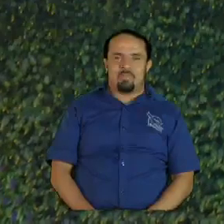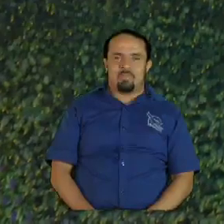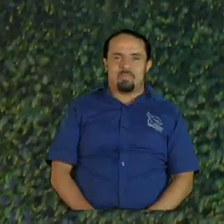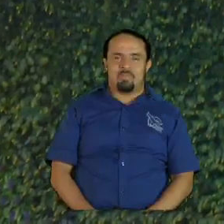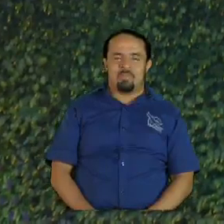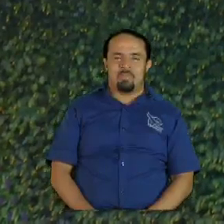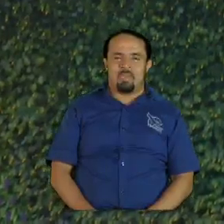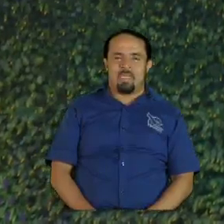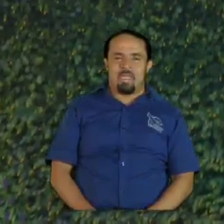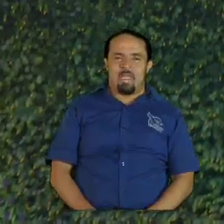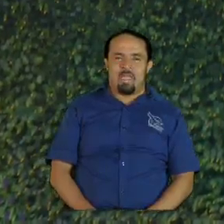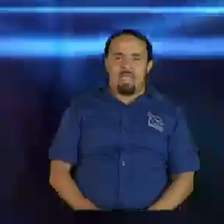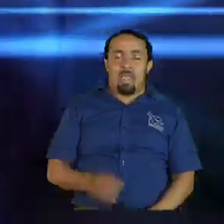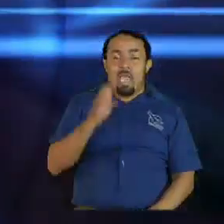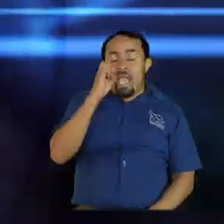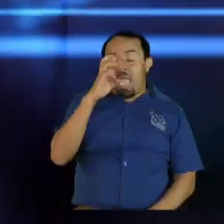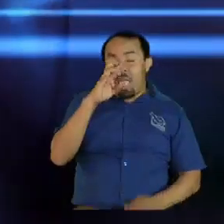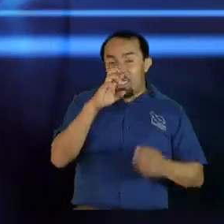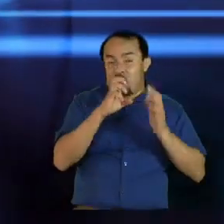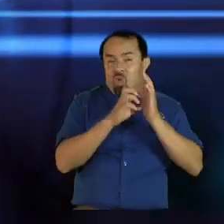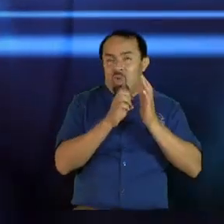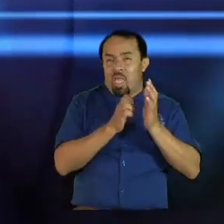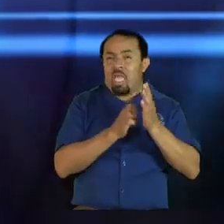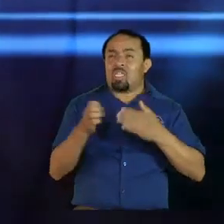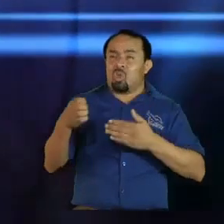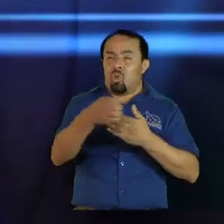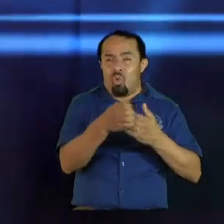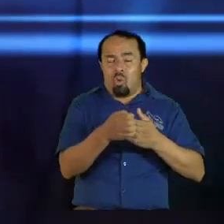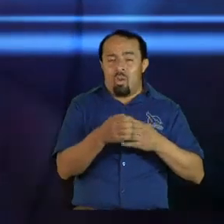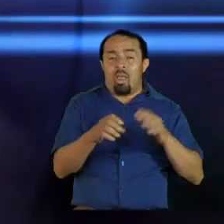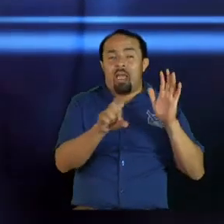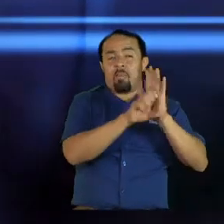Éxodo 12:22. Tomaréis un manojo de hisopo.